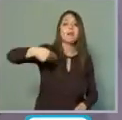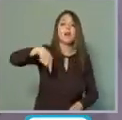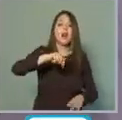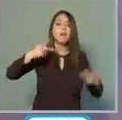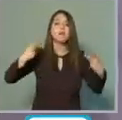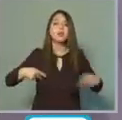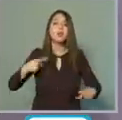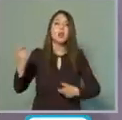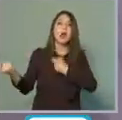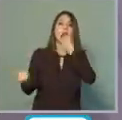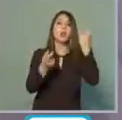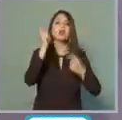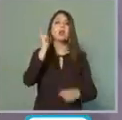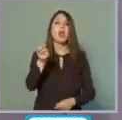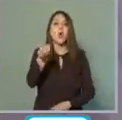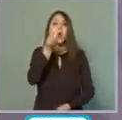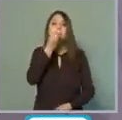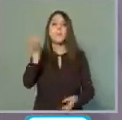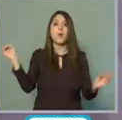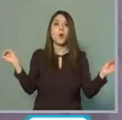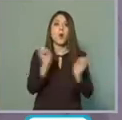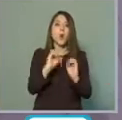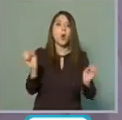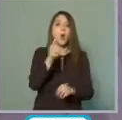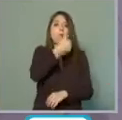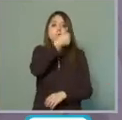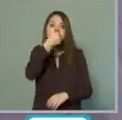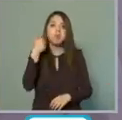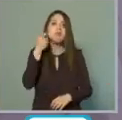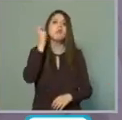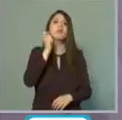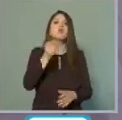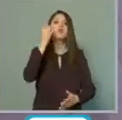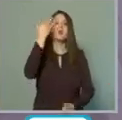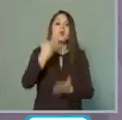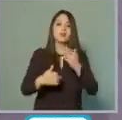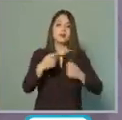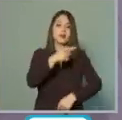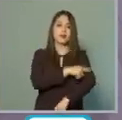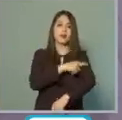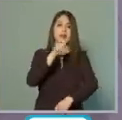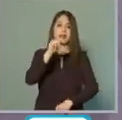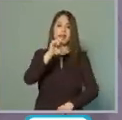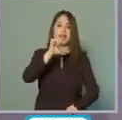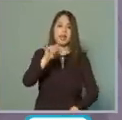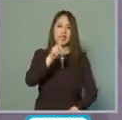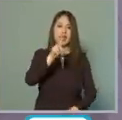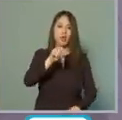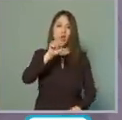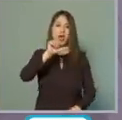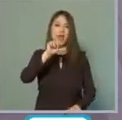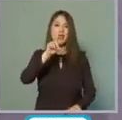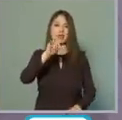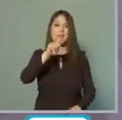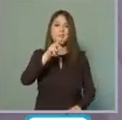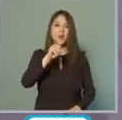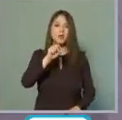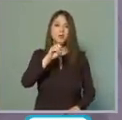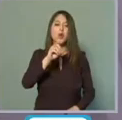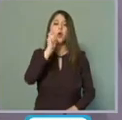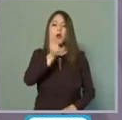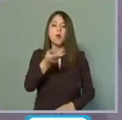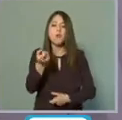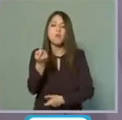esas dietas extremas de unas restricciones calóricas donde llevamos al tejido adiposo a unas cantidades tan mínimas, donde las